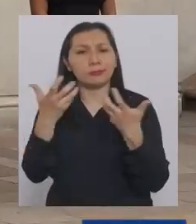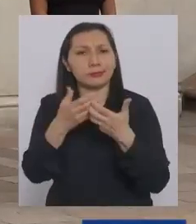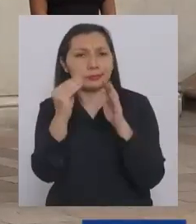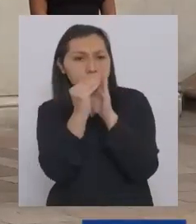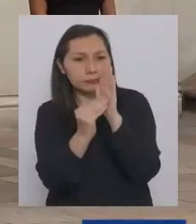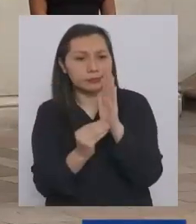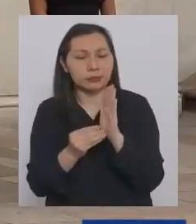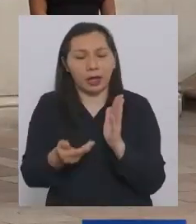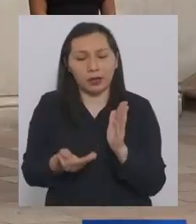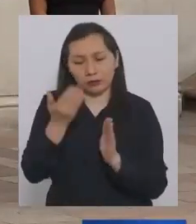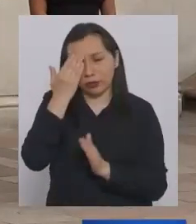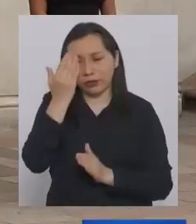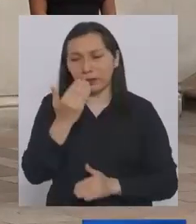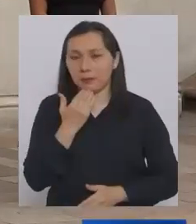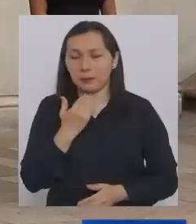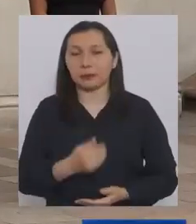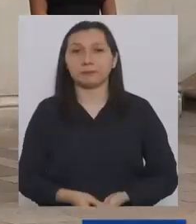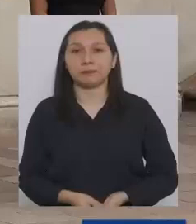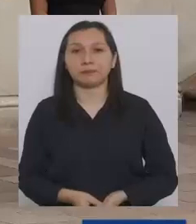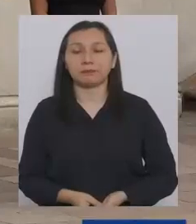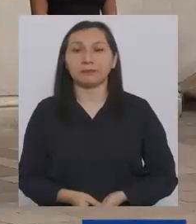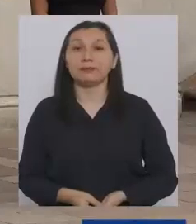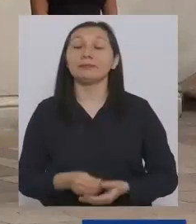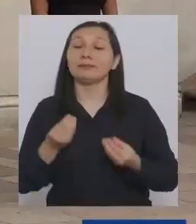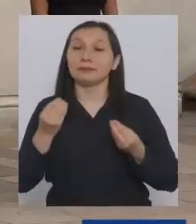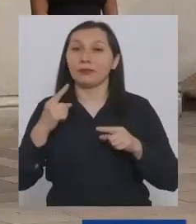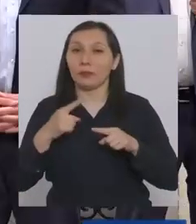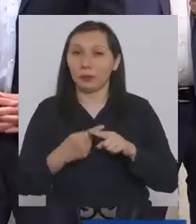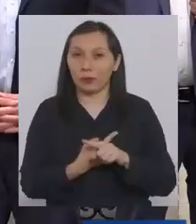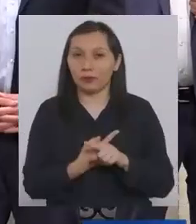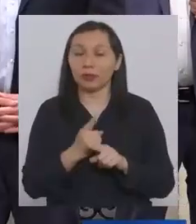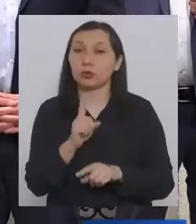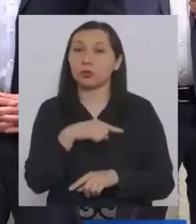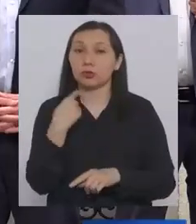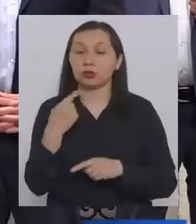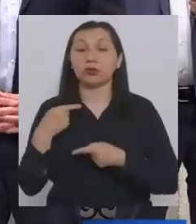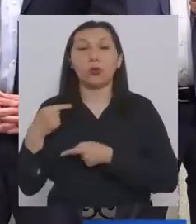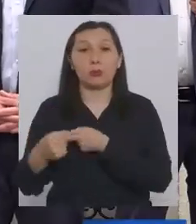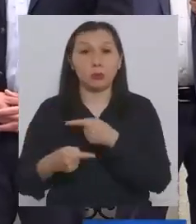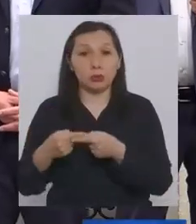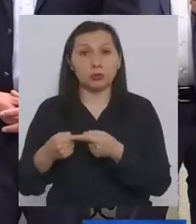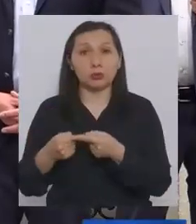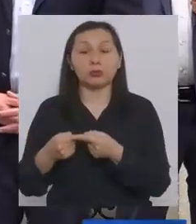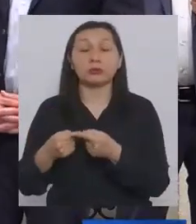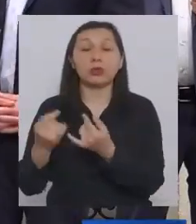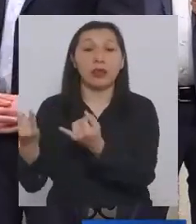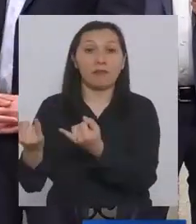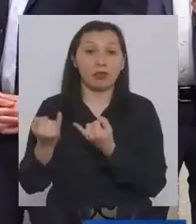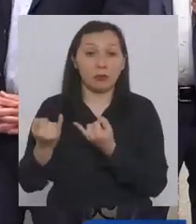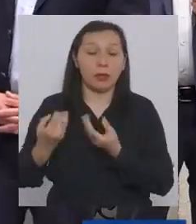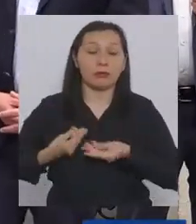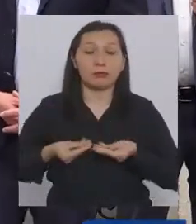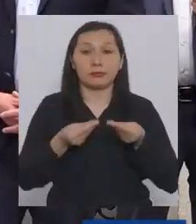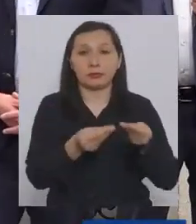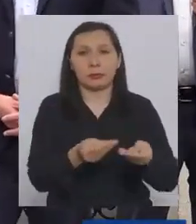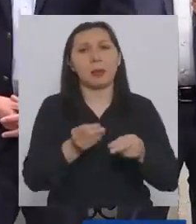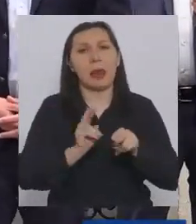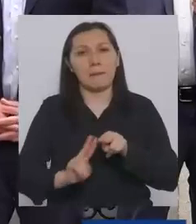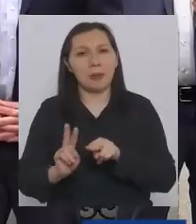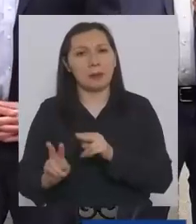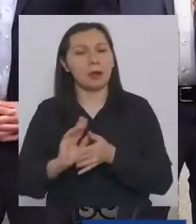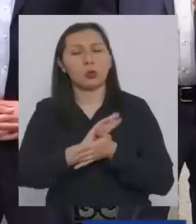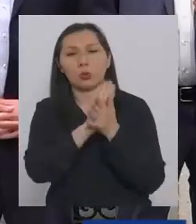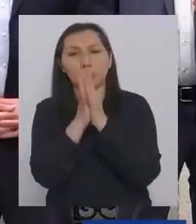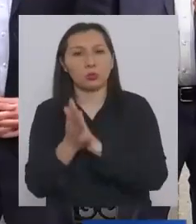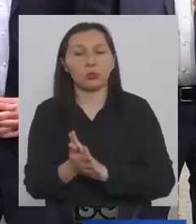por estos días también? Bueno, nuevamente, estamos en un proceso de traspaso de información para preparar, obviamente, todo